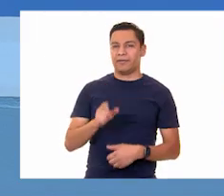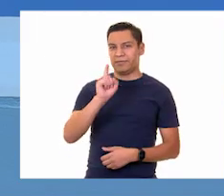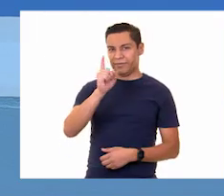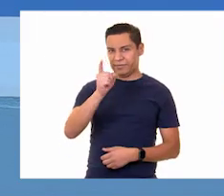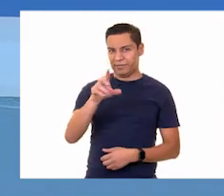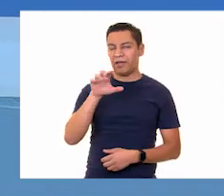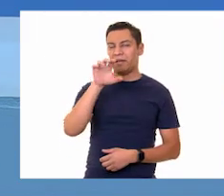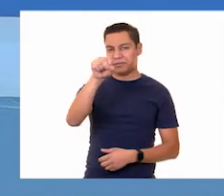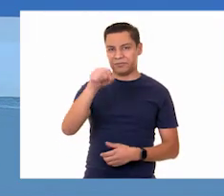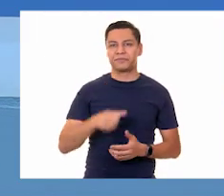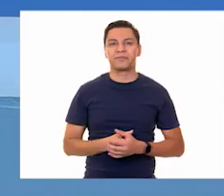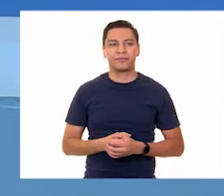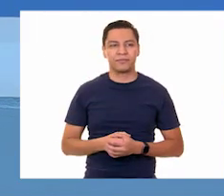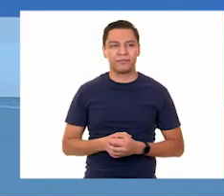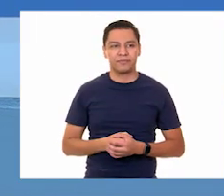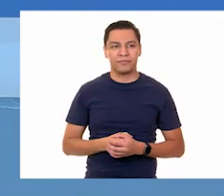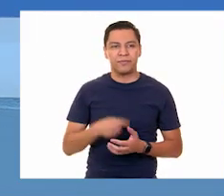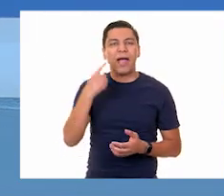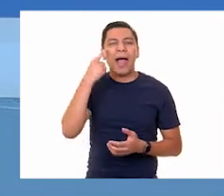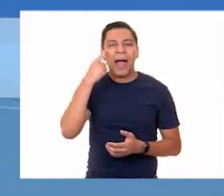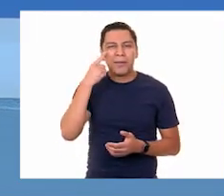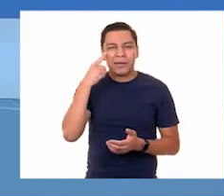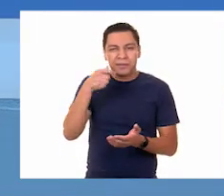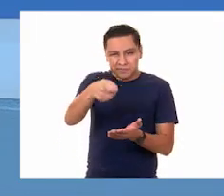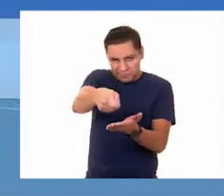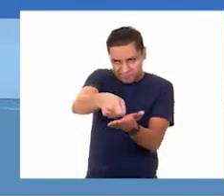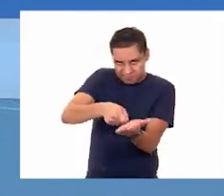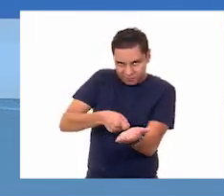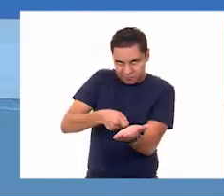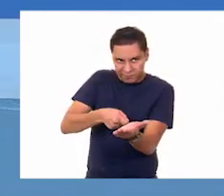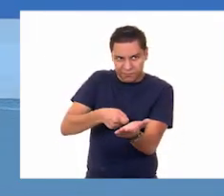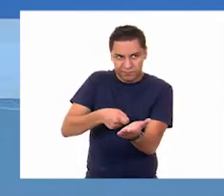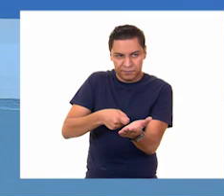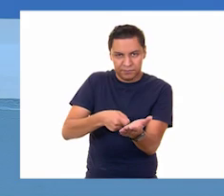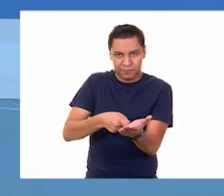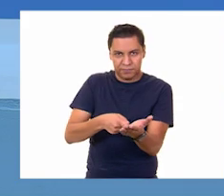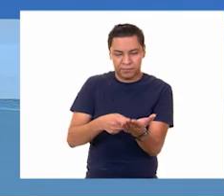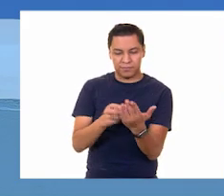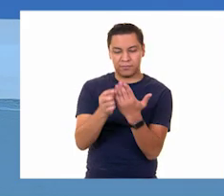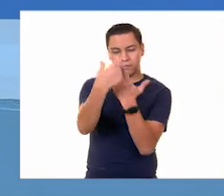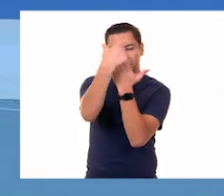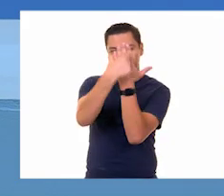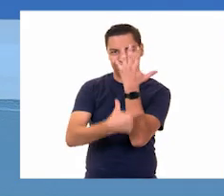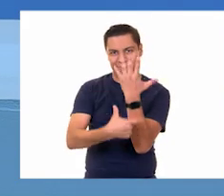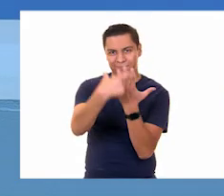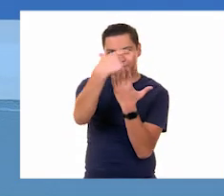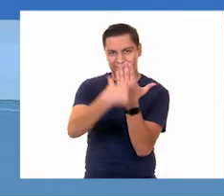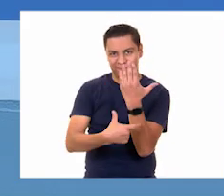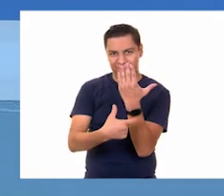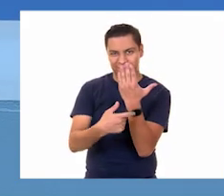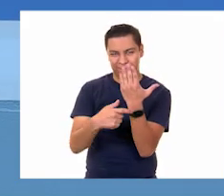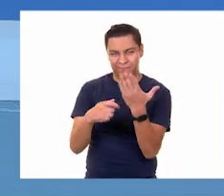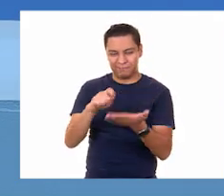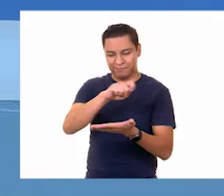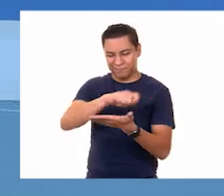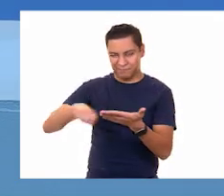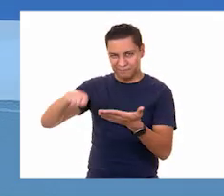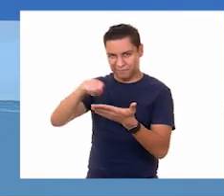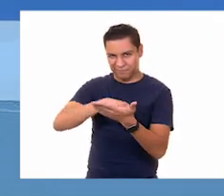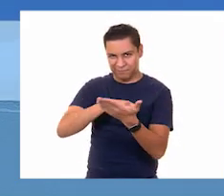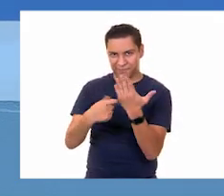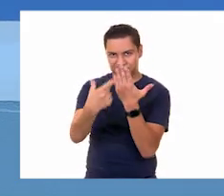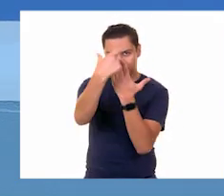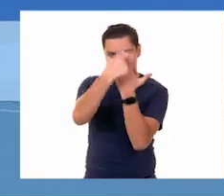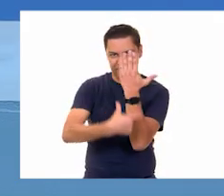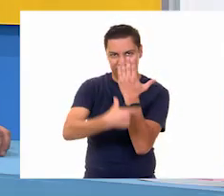Perfecto. A ver, vamos a ponerle una marca A ver. a la que queda enfrente. Vamos a ponerle una cruz. Muy bien. Y ¿qué te